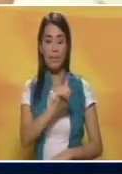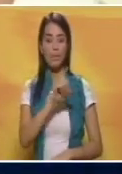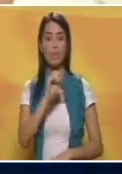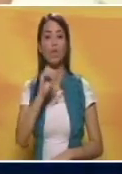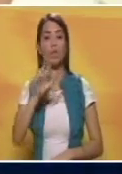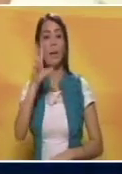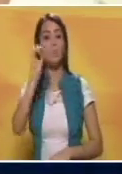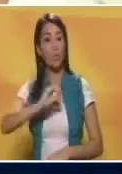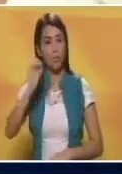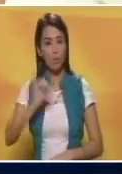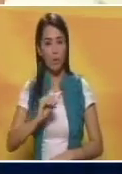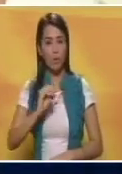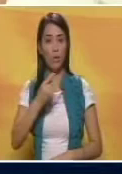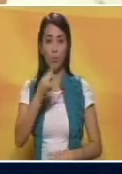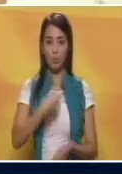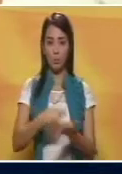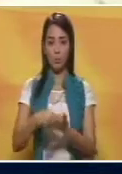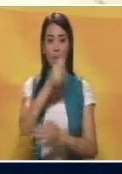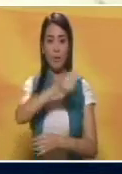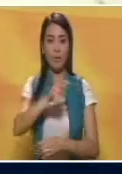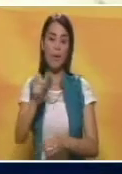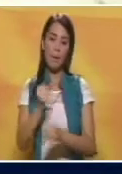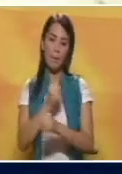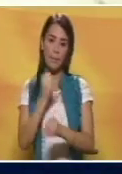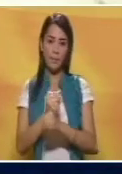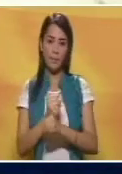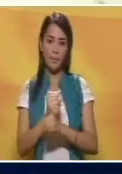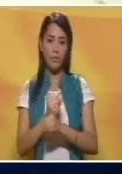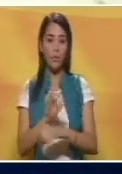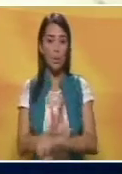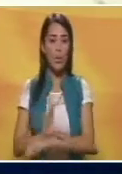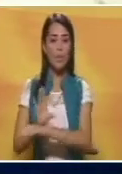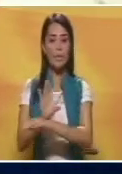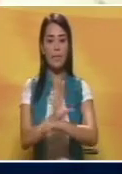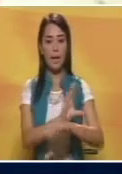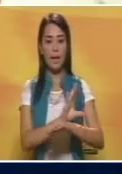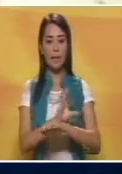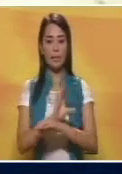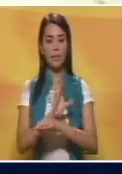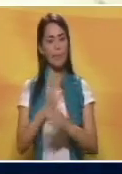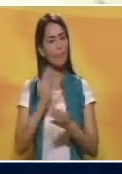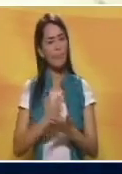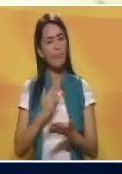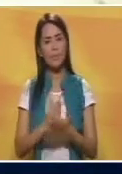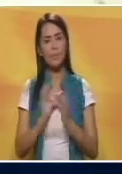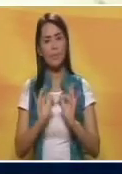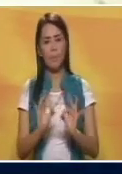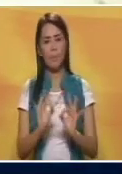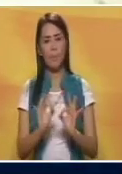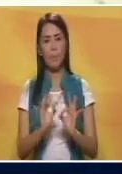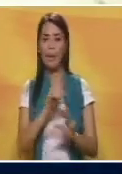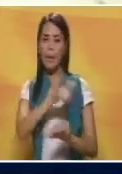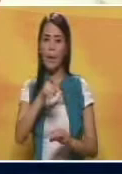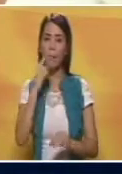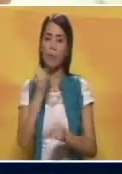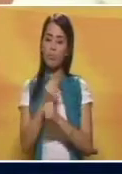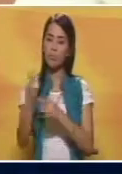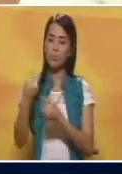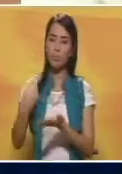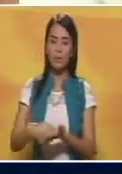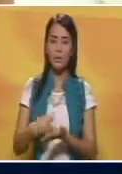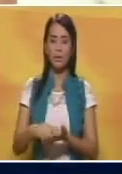por ciento en el salario de los trabajadores resguardar y proteger por siempre la capacidad adquisitiva a los